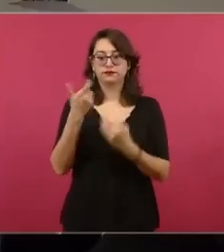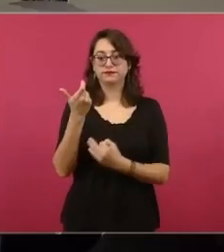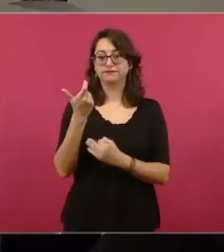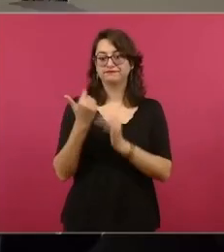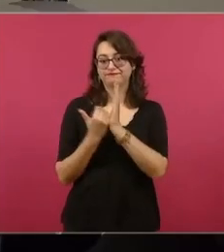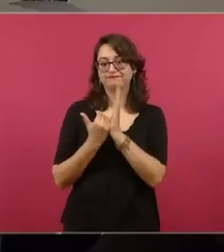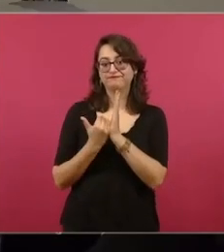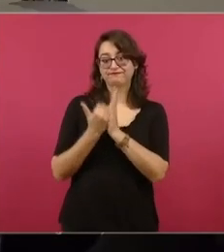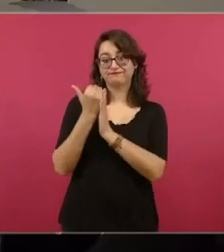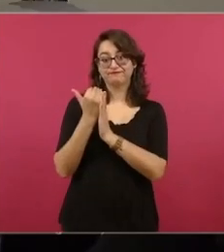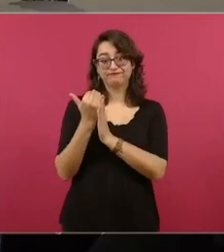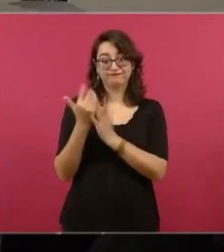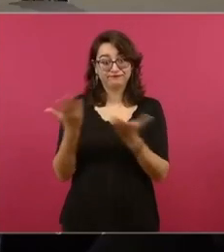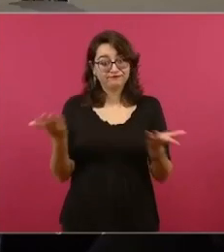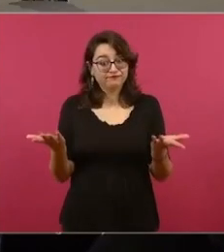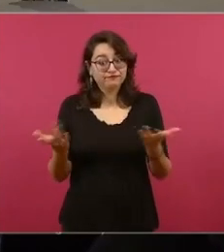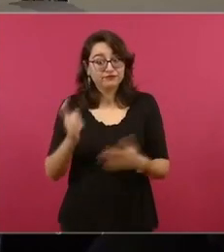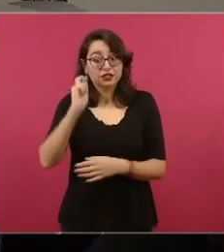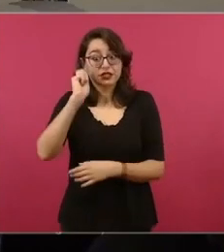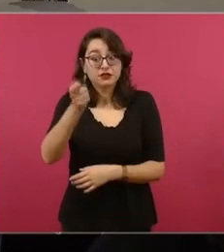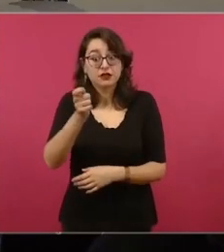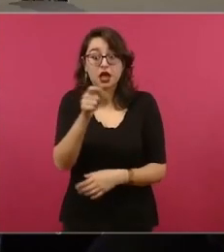de que nuestra política